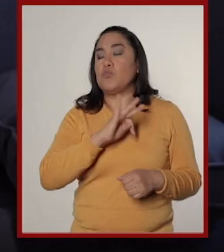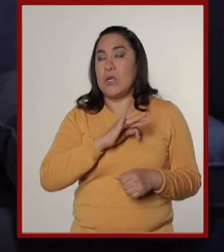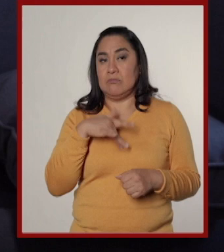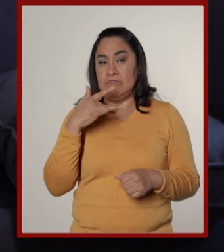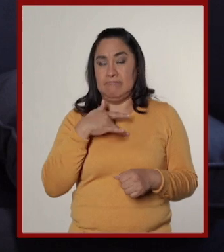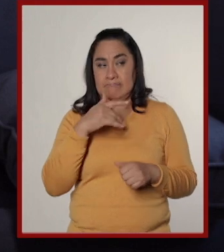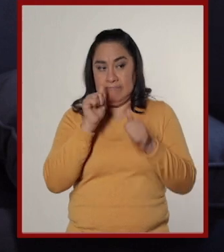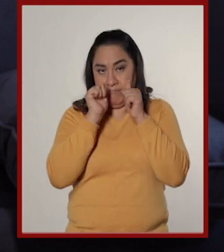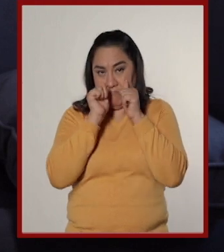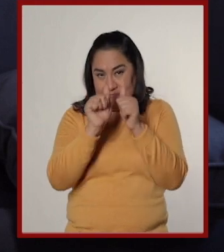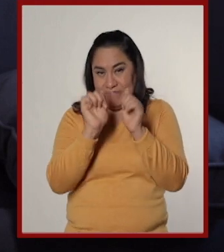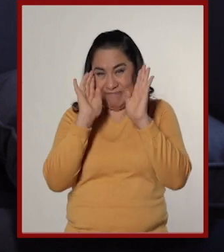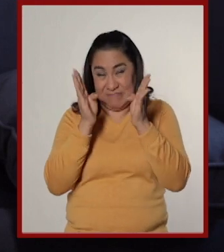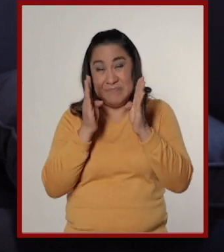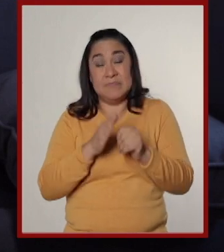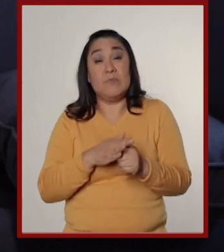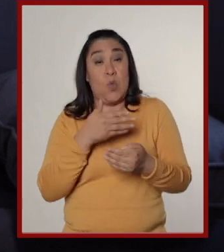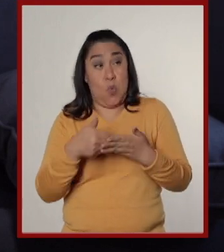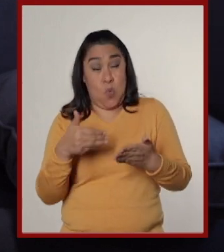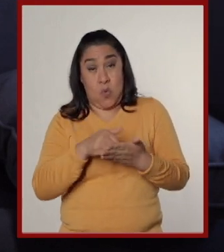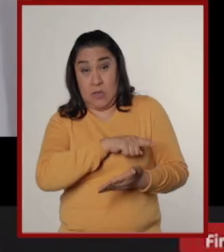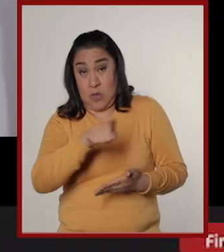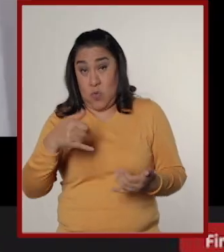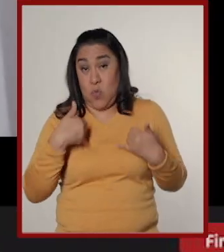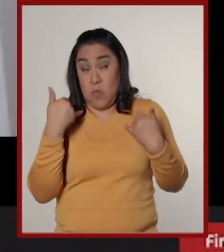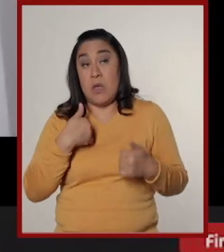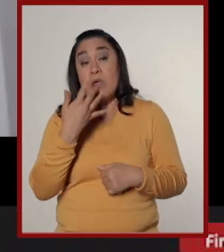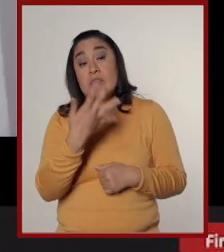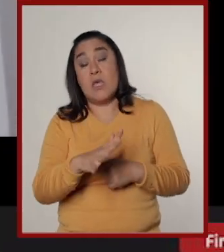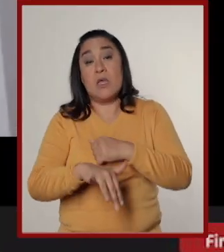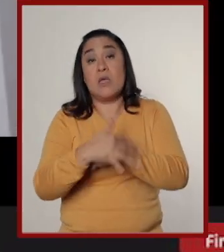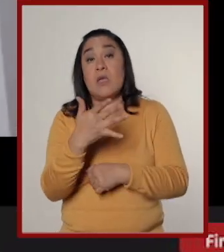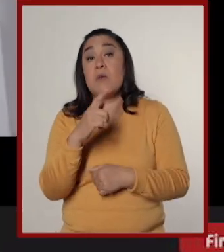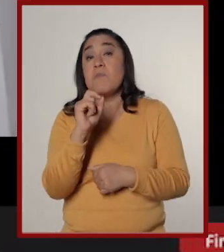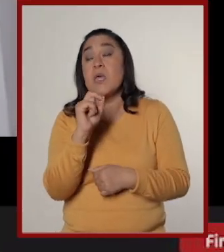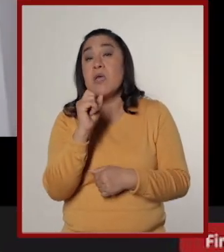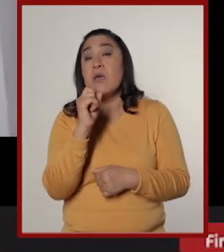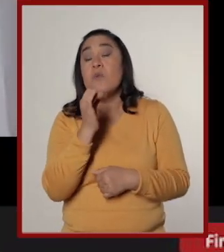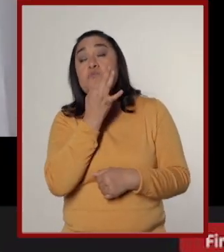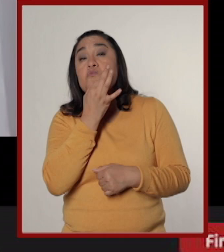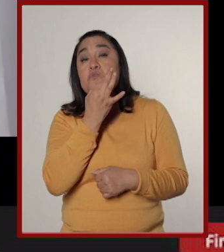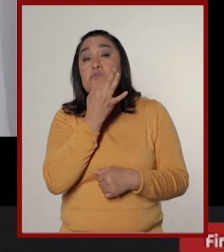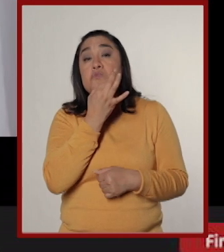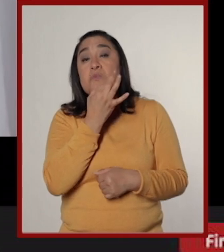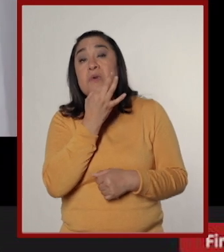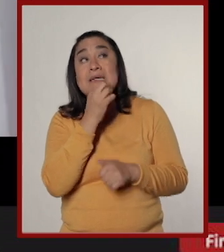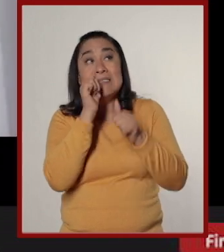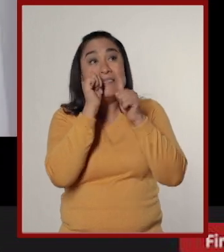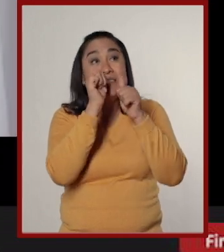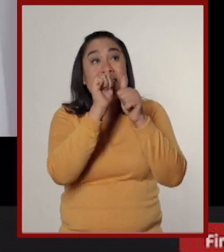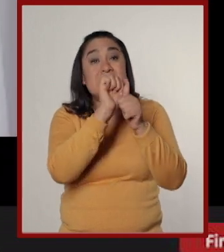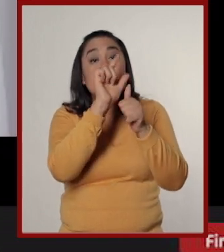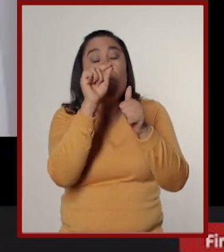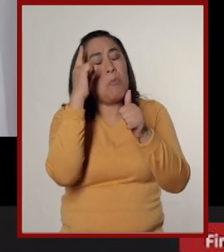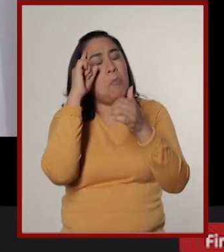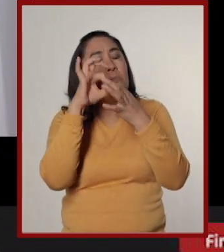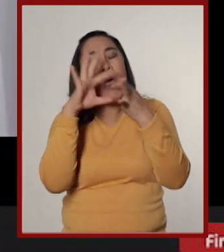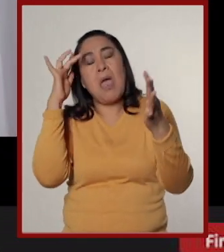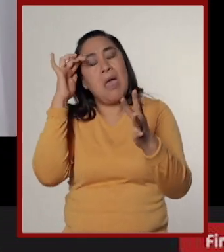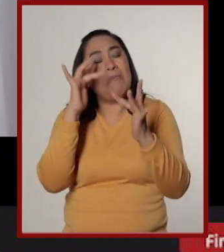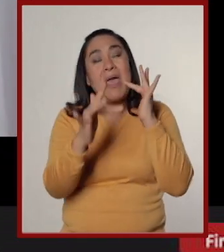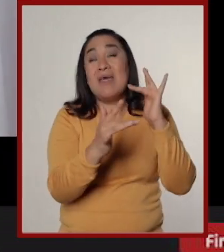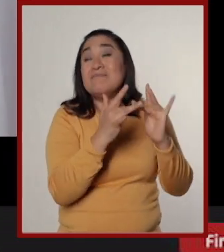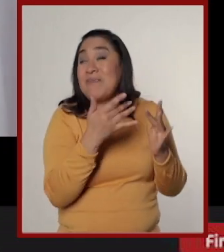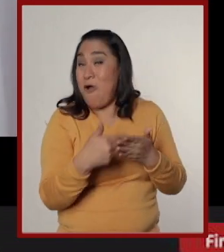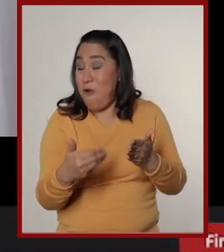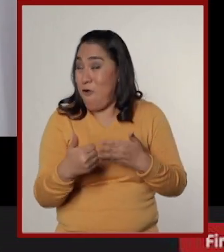¿no? Exacto. Vamos con esta última pregunta ya para cerrar la entrevista. Dicen por ahí que más vale un mal arreglo que un buen